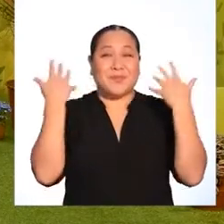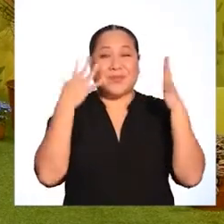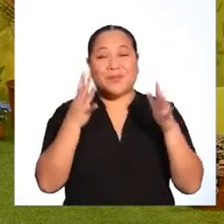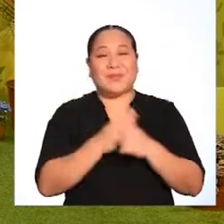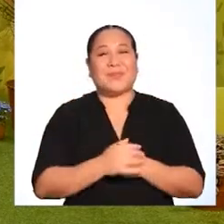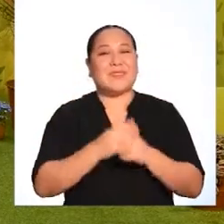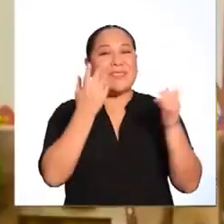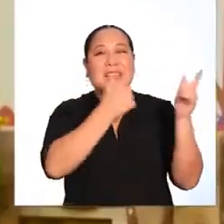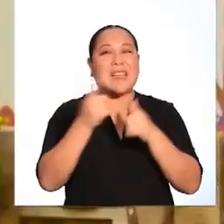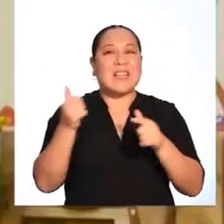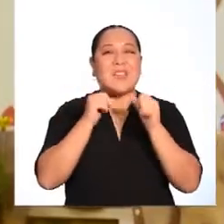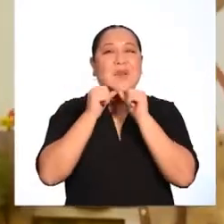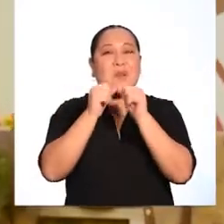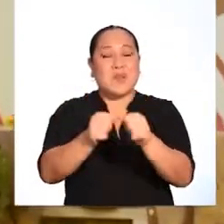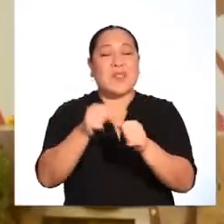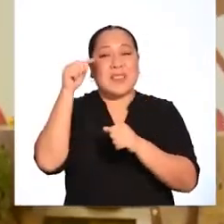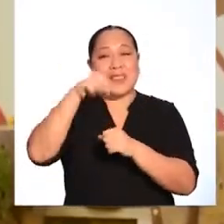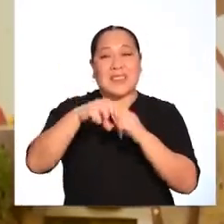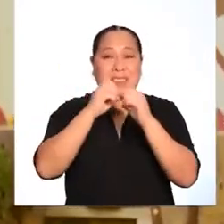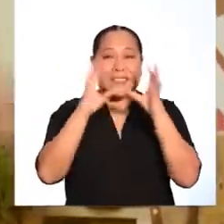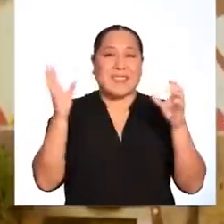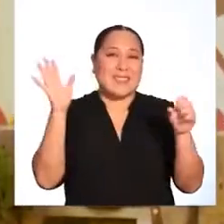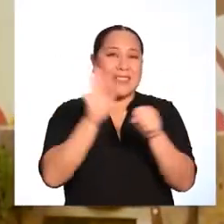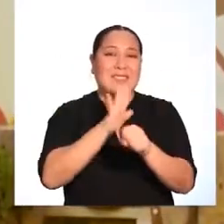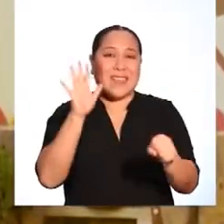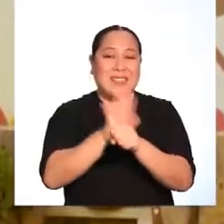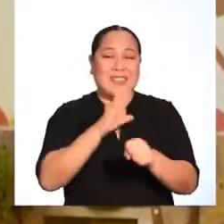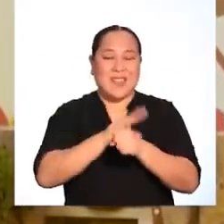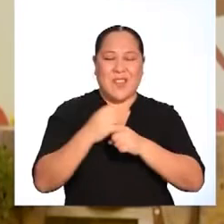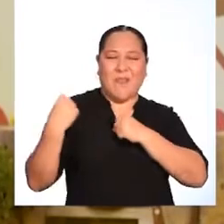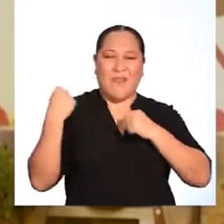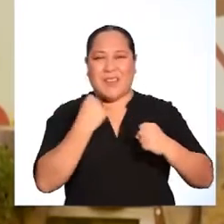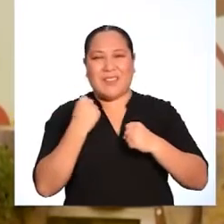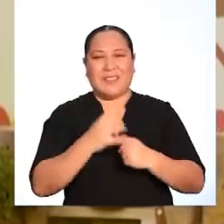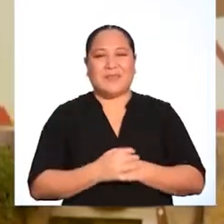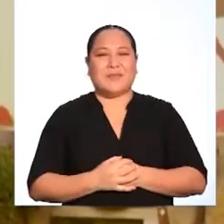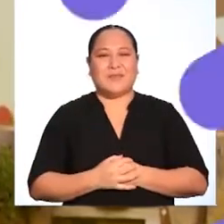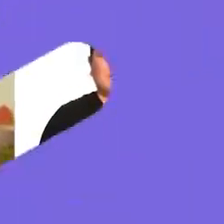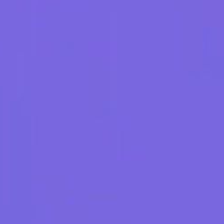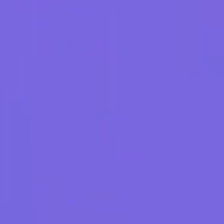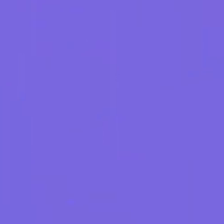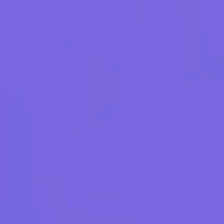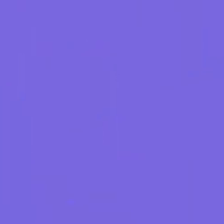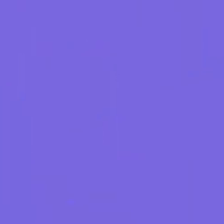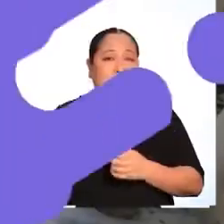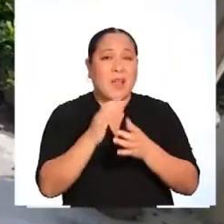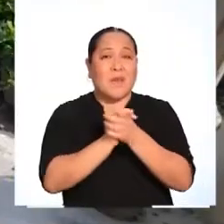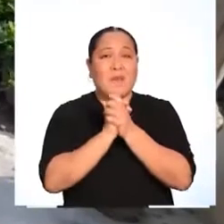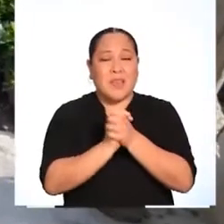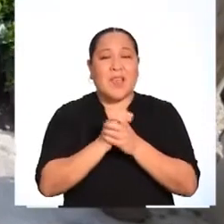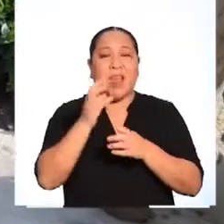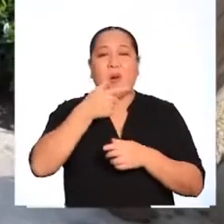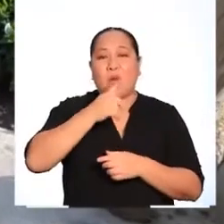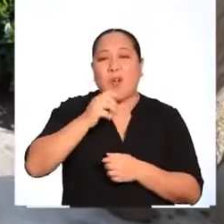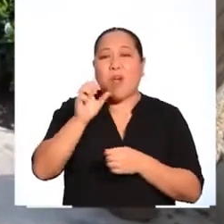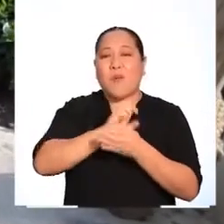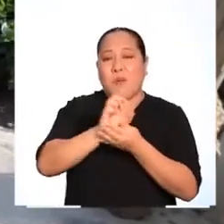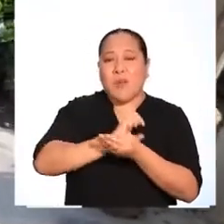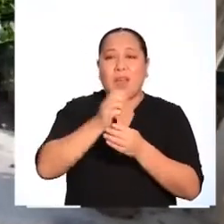ahora sí estamos listos para continuar el día ya no se energía mi mejor amigo